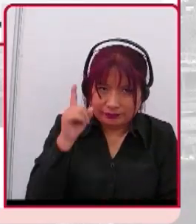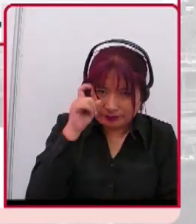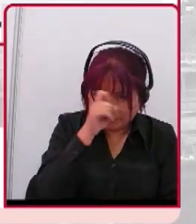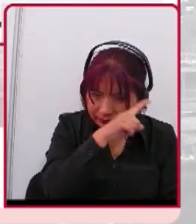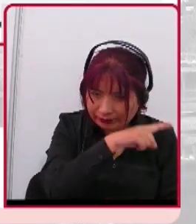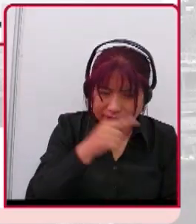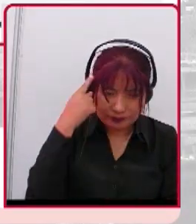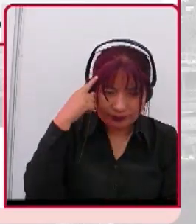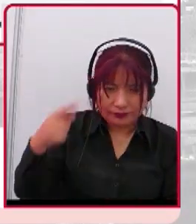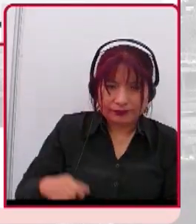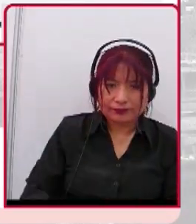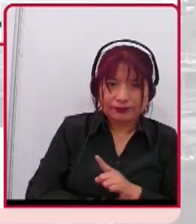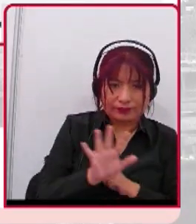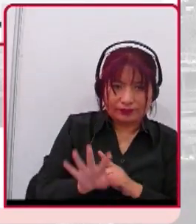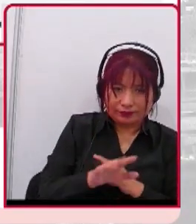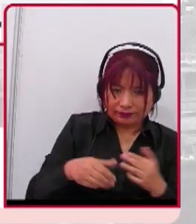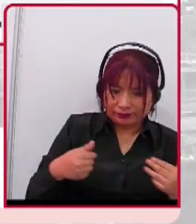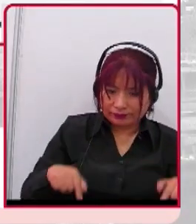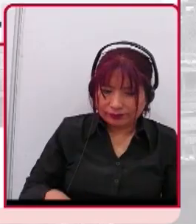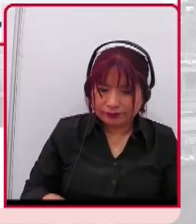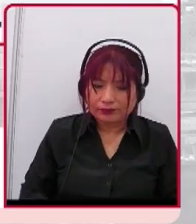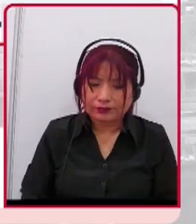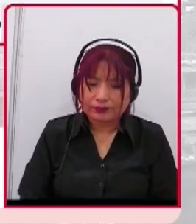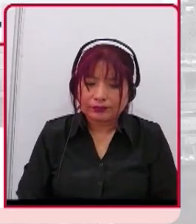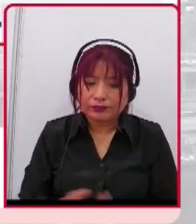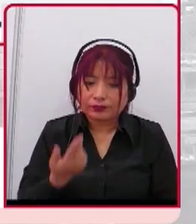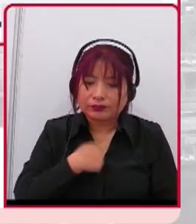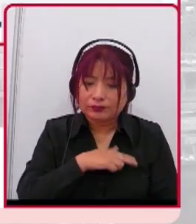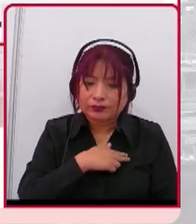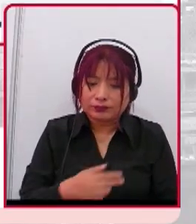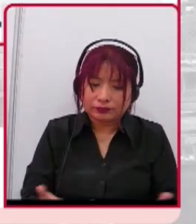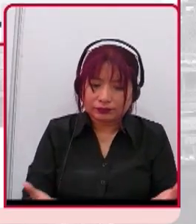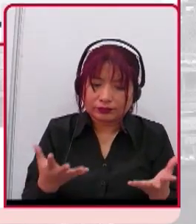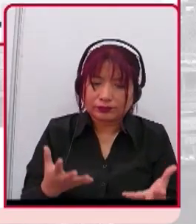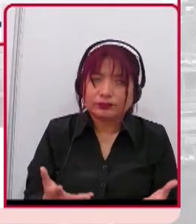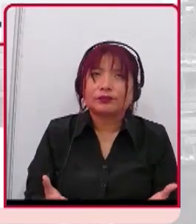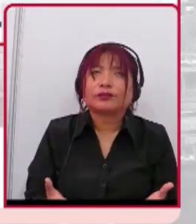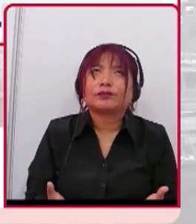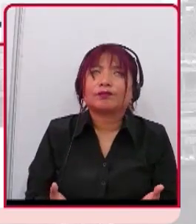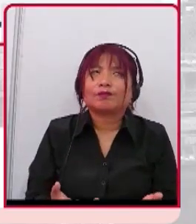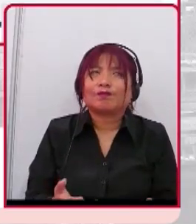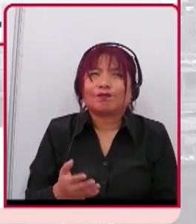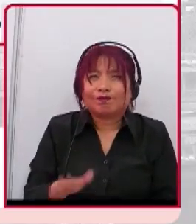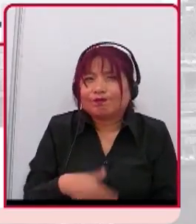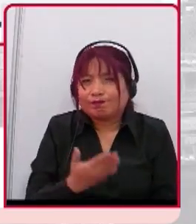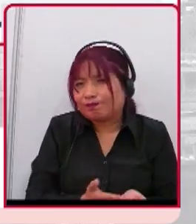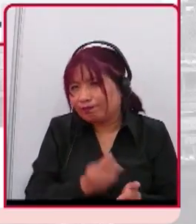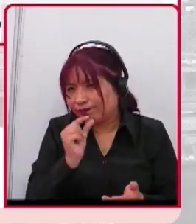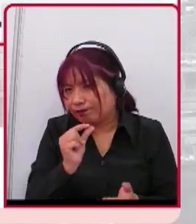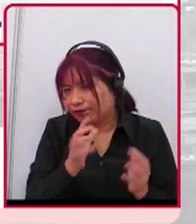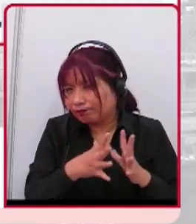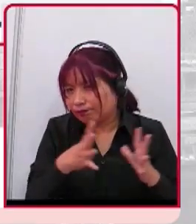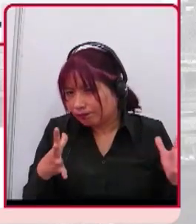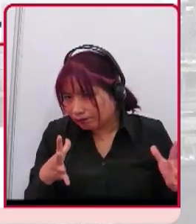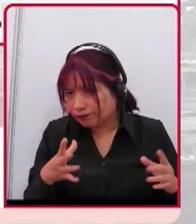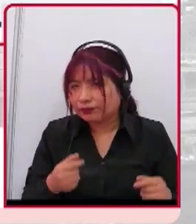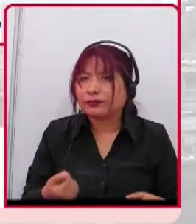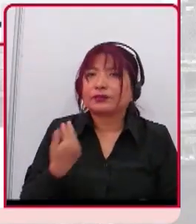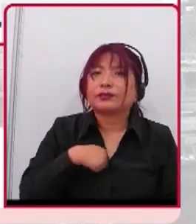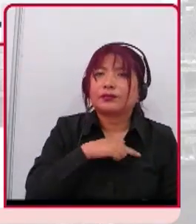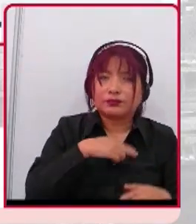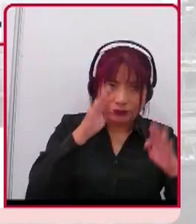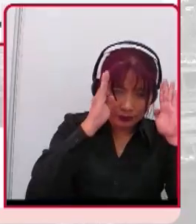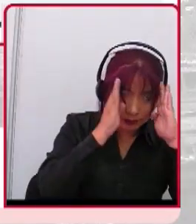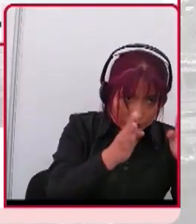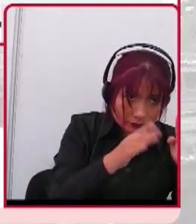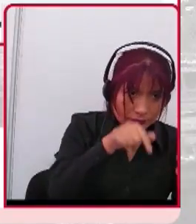seguridad. Entonces, eso ha sido como parte de un desafío y un pilar que nosotros hemos tratado de